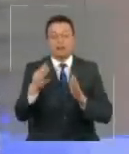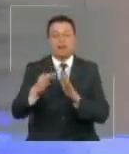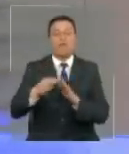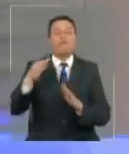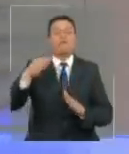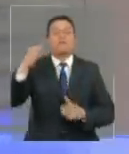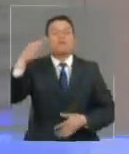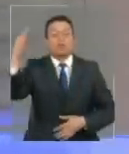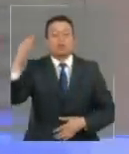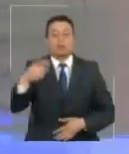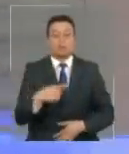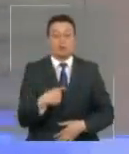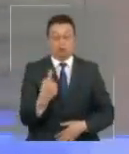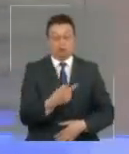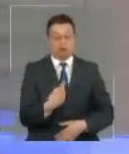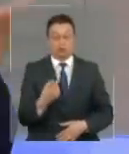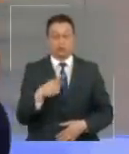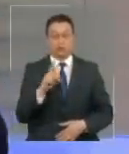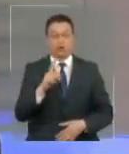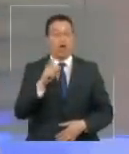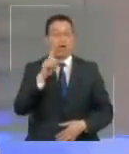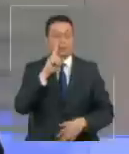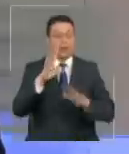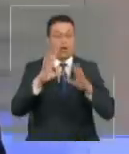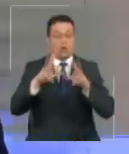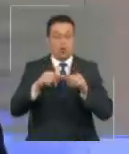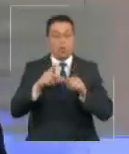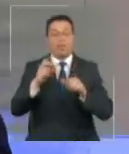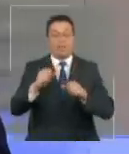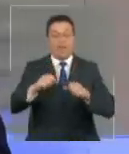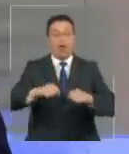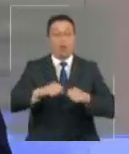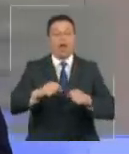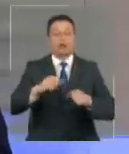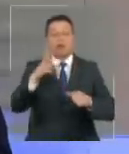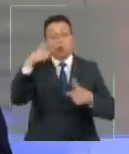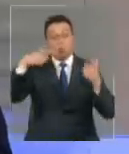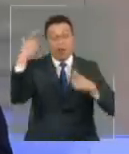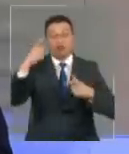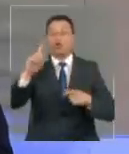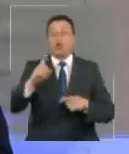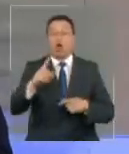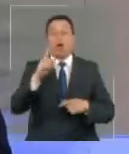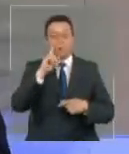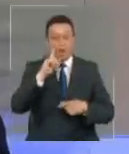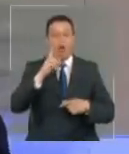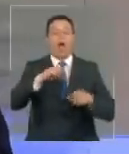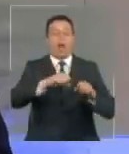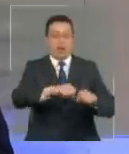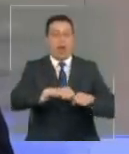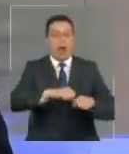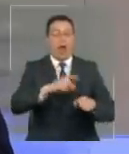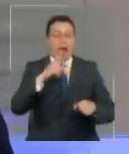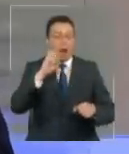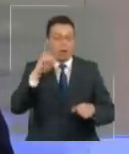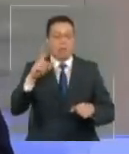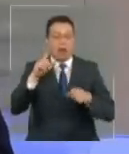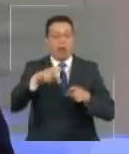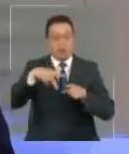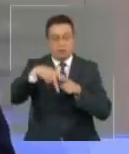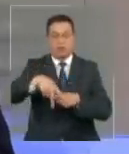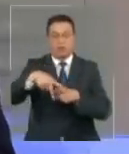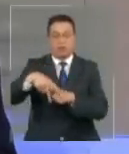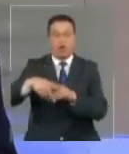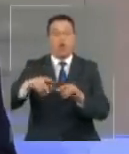adelante. Nosotros no tenemos clubes de guaso, pero tenemos caballeriza y tenemos animales que son utilizados en